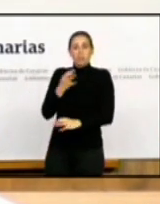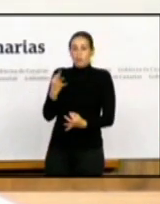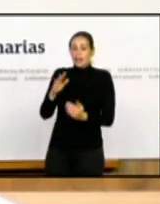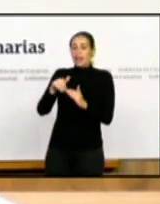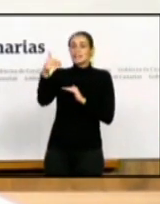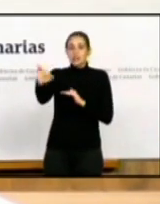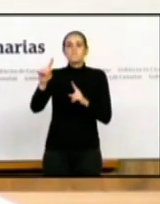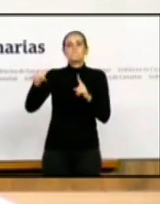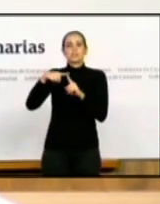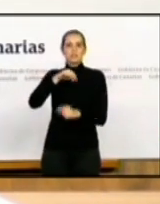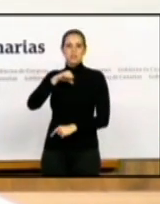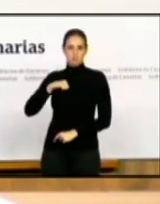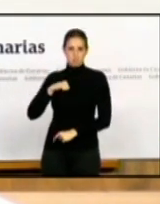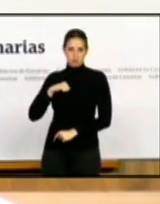individual.